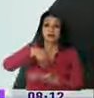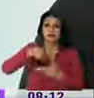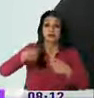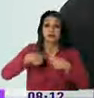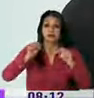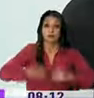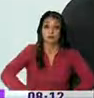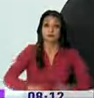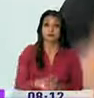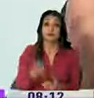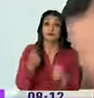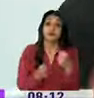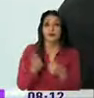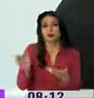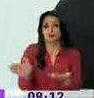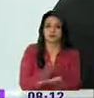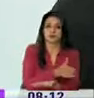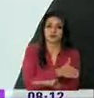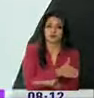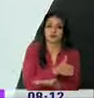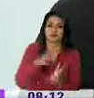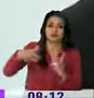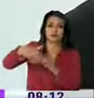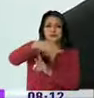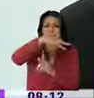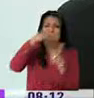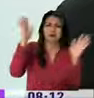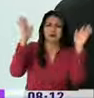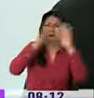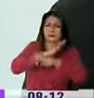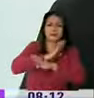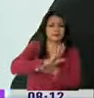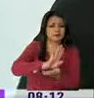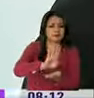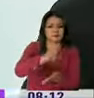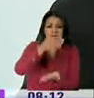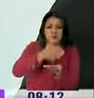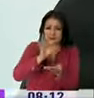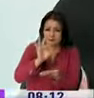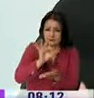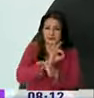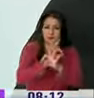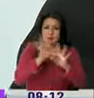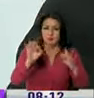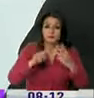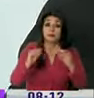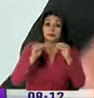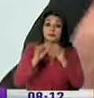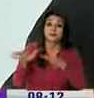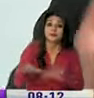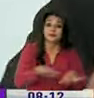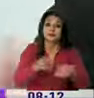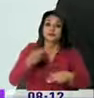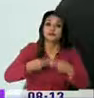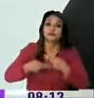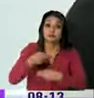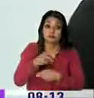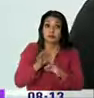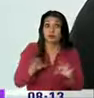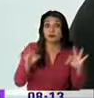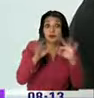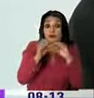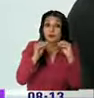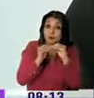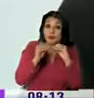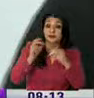retirar vehículos, reducir los niveles de contaminación ambiental, incrementar la actividad comercial, porque eso se logra